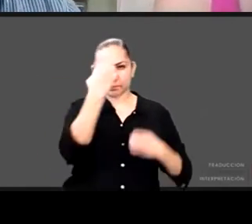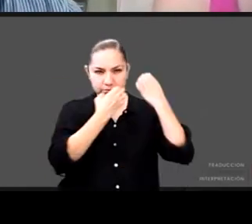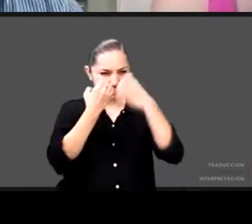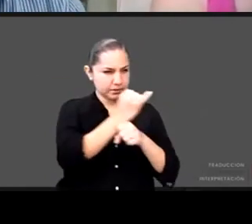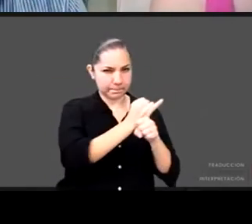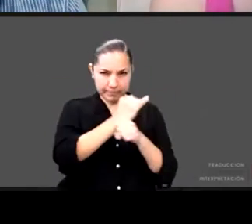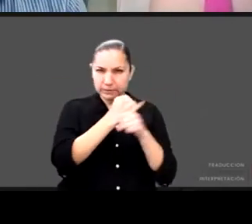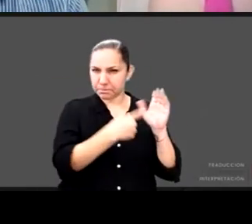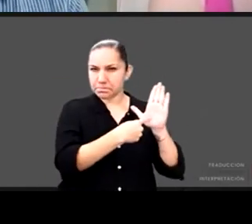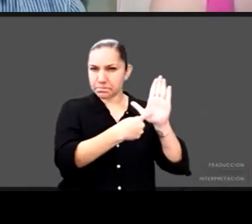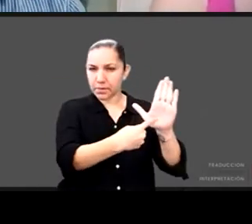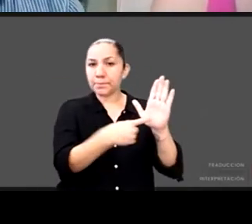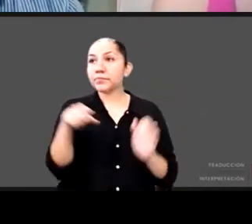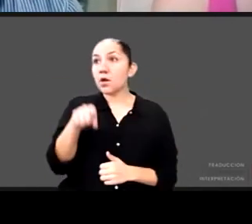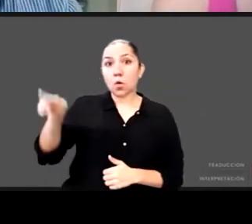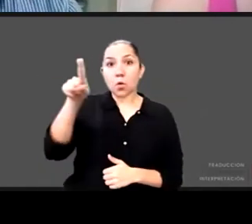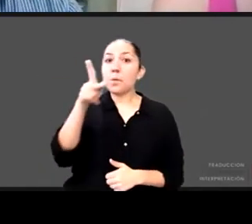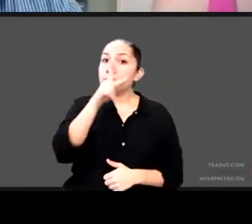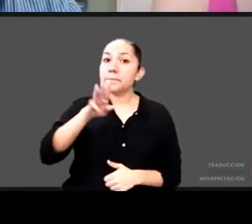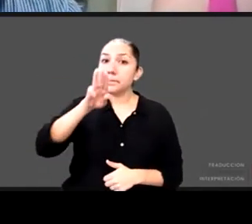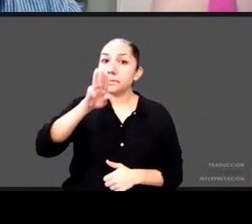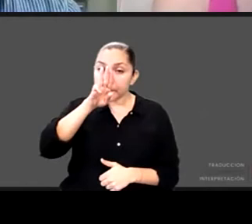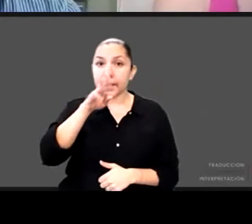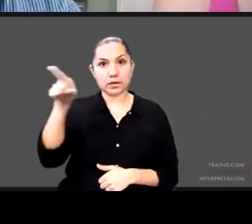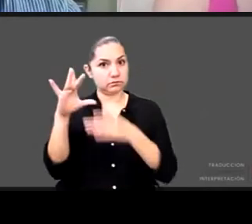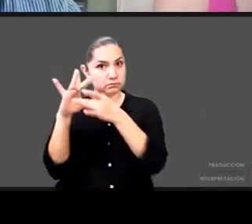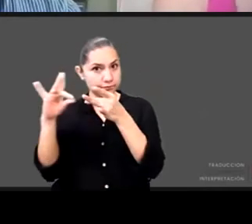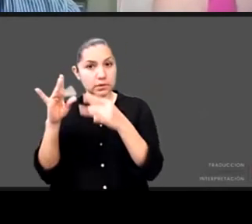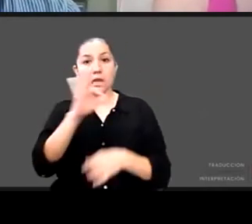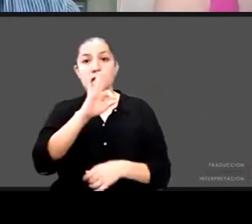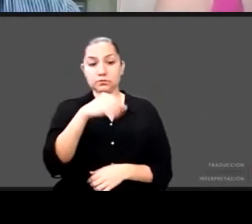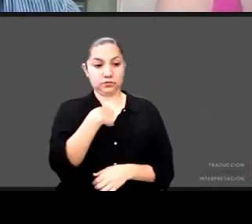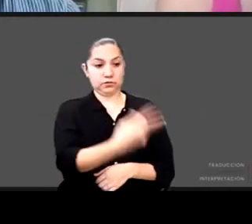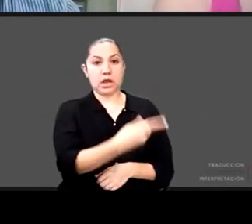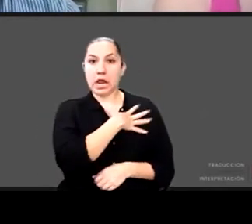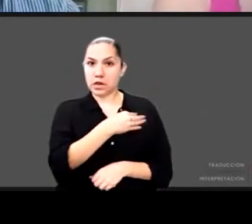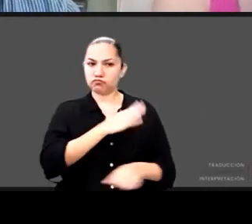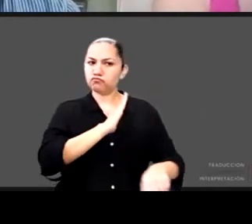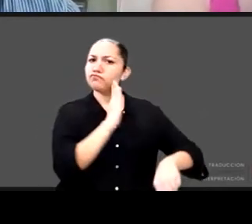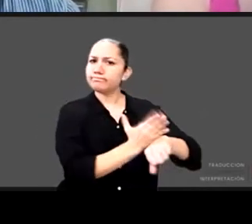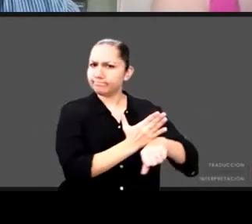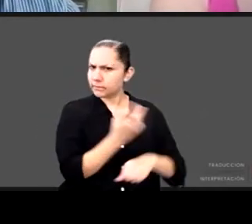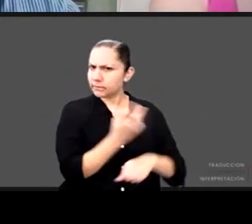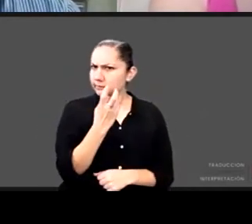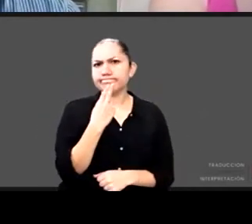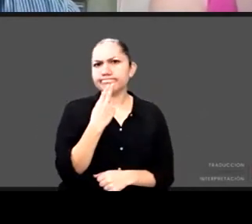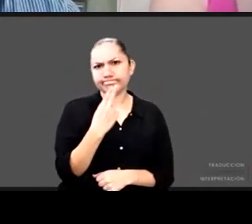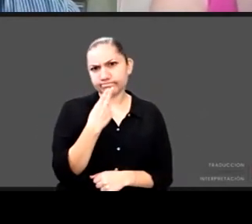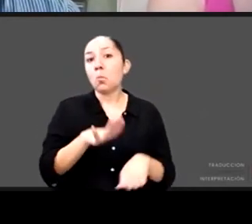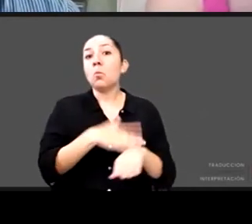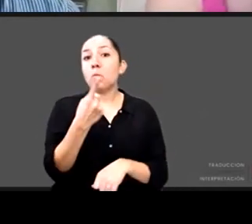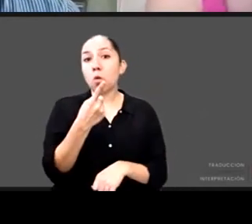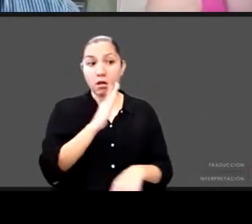familia manifestaban que castigar a los hijos era importante porque de lo contrario hacen lo que les da la gana,